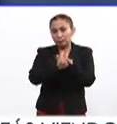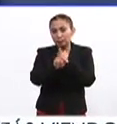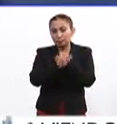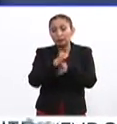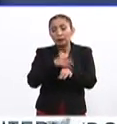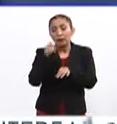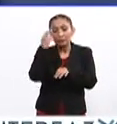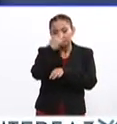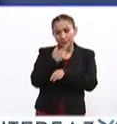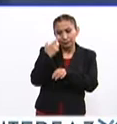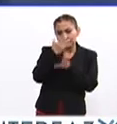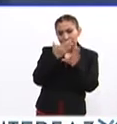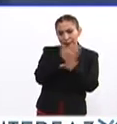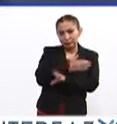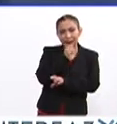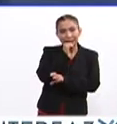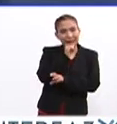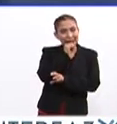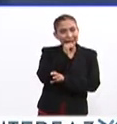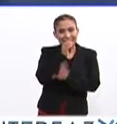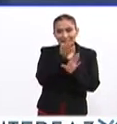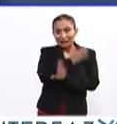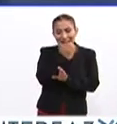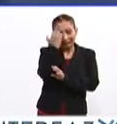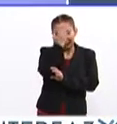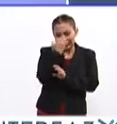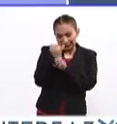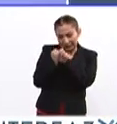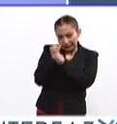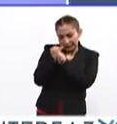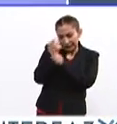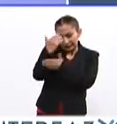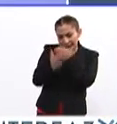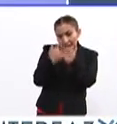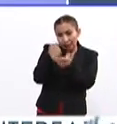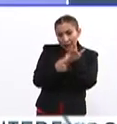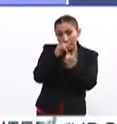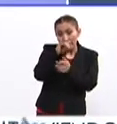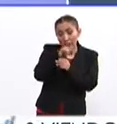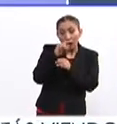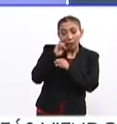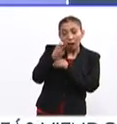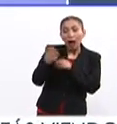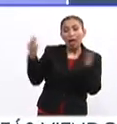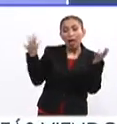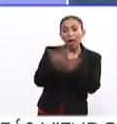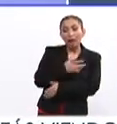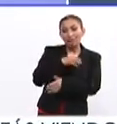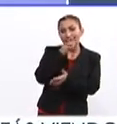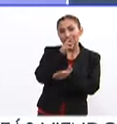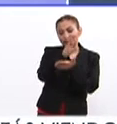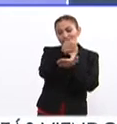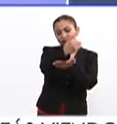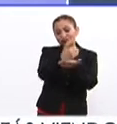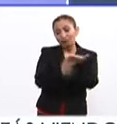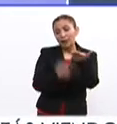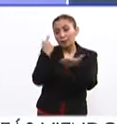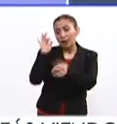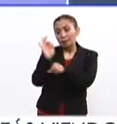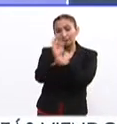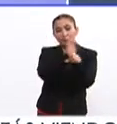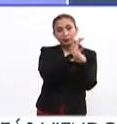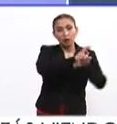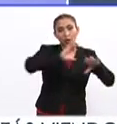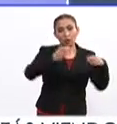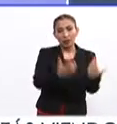porque haciendo una revisión no había un estudio de esta naturaleza al instituto que traiga como consecuencia precisamente blindar a los integrantes